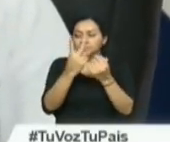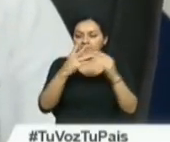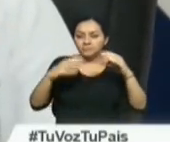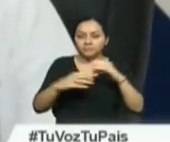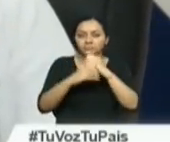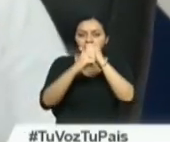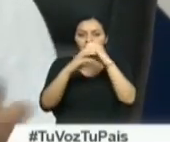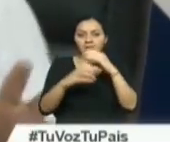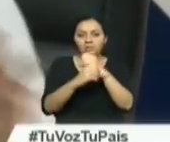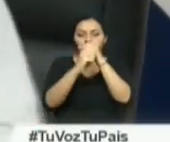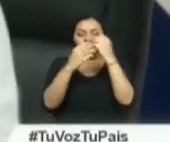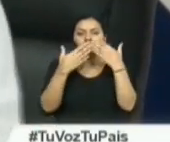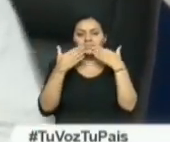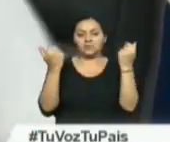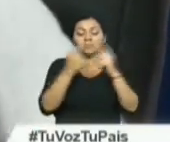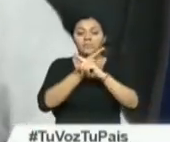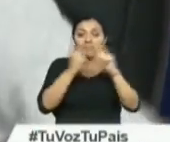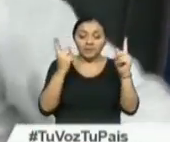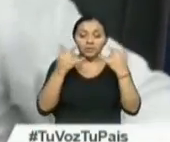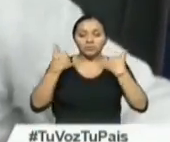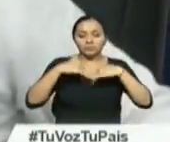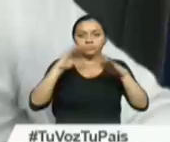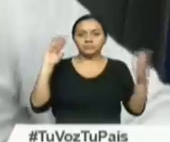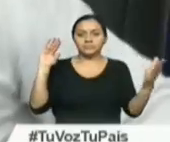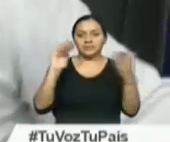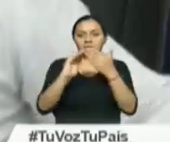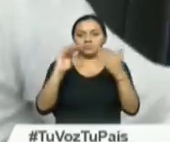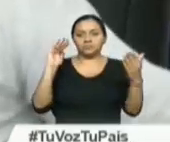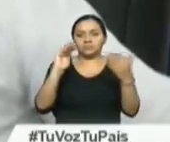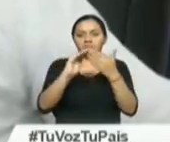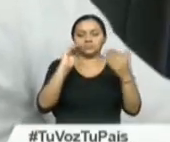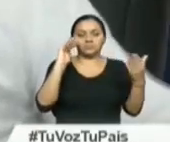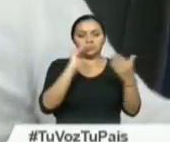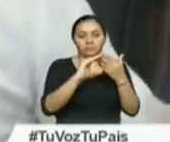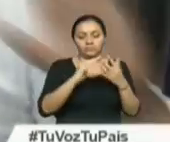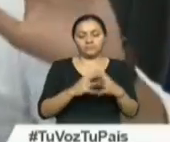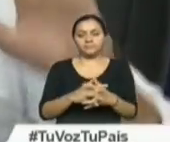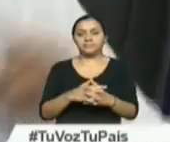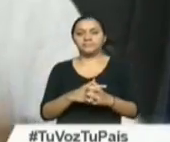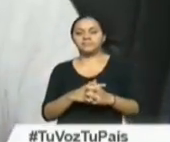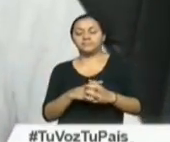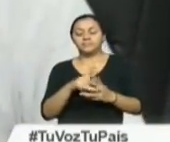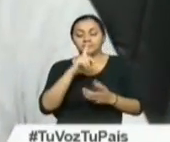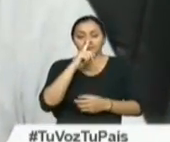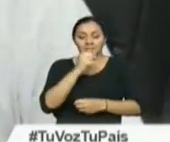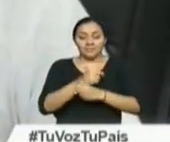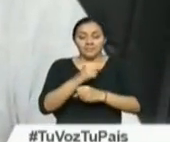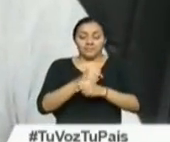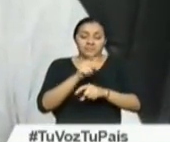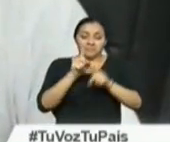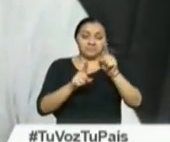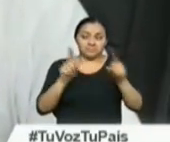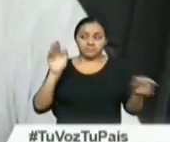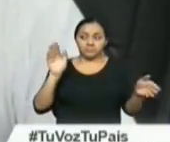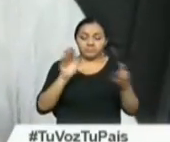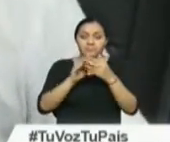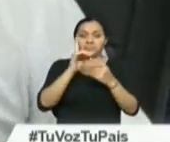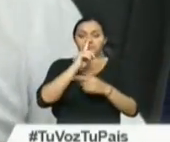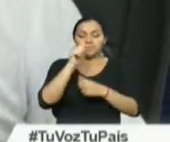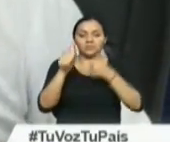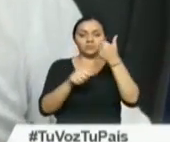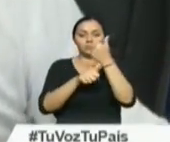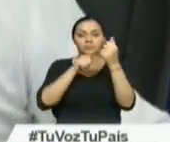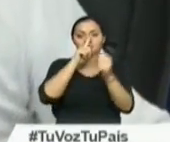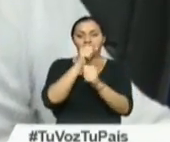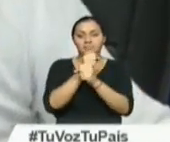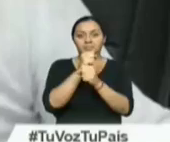esa recuperación. Entonces seguirá reduciéndose el desempleo muy probablemente, pero sobre todo el subempleo, porque